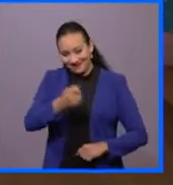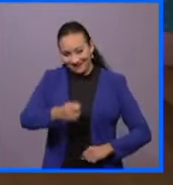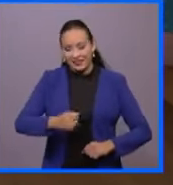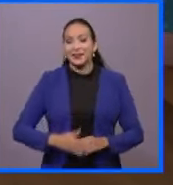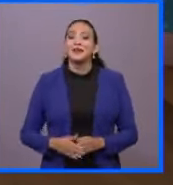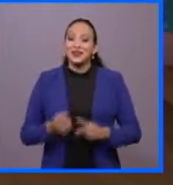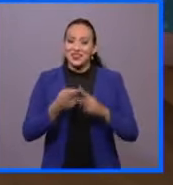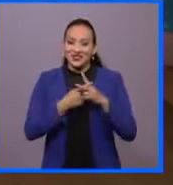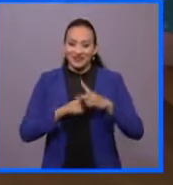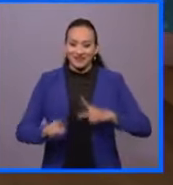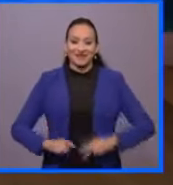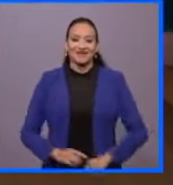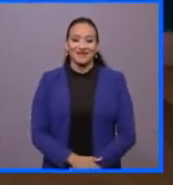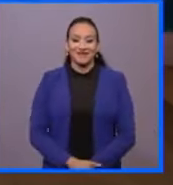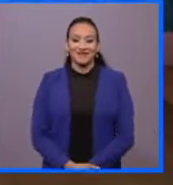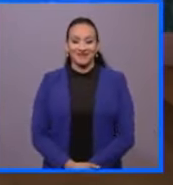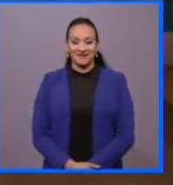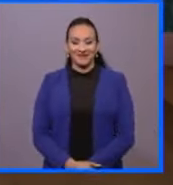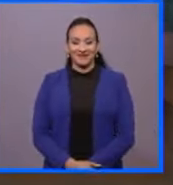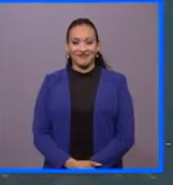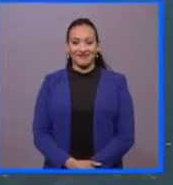señas mexicana. Comenzamos.